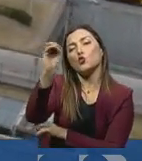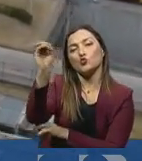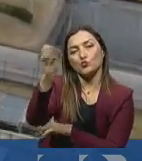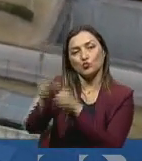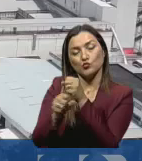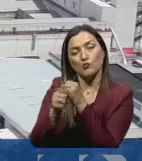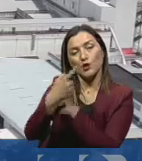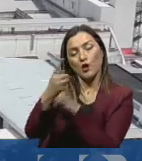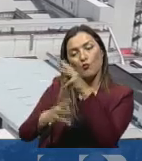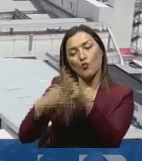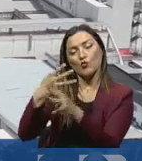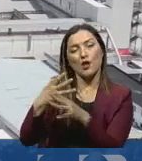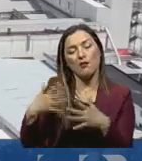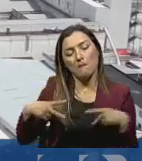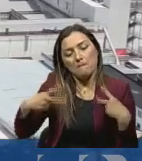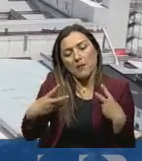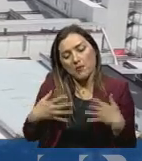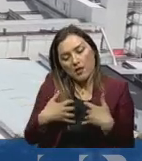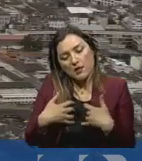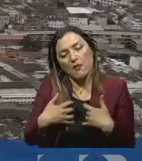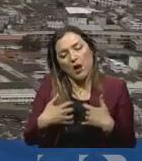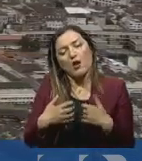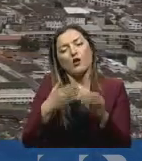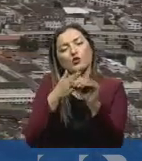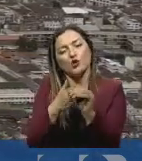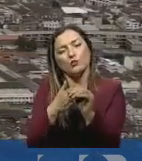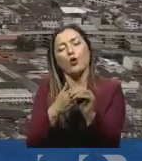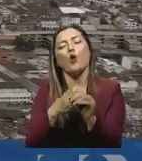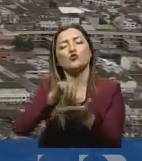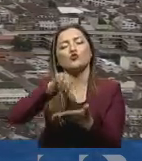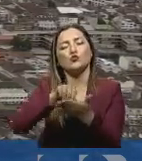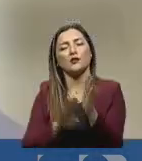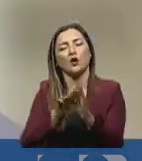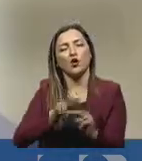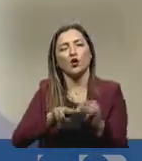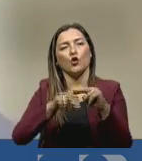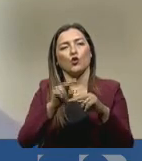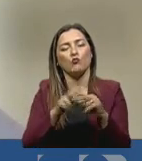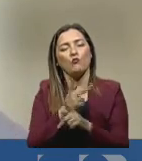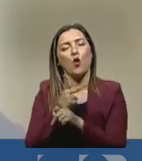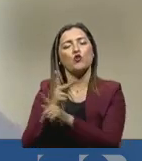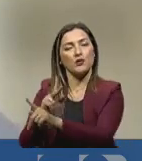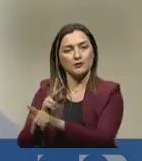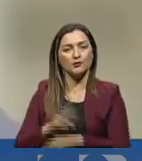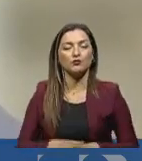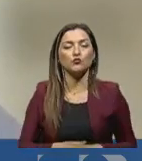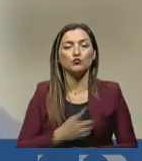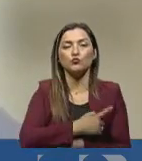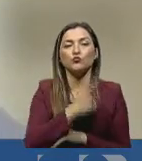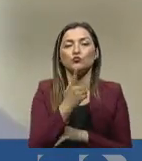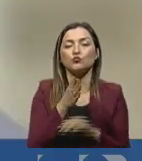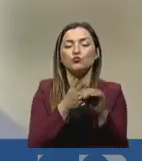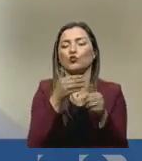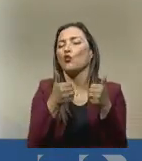con el objetivo de garantizar que el desarrollo de las ciudades sea de forma sostenible es un día que lo que busca